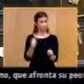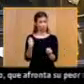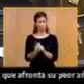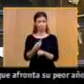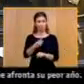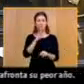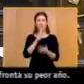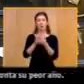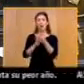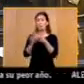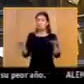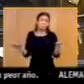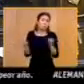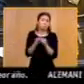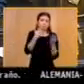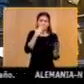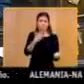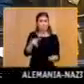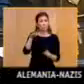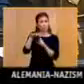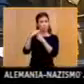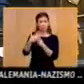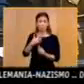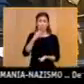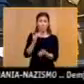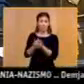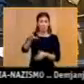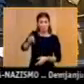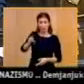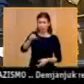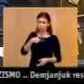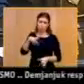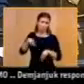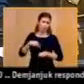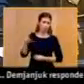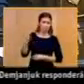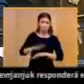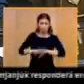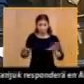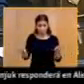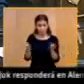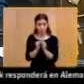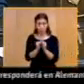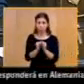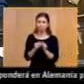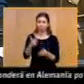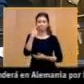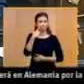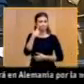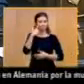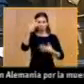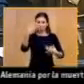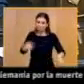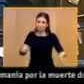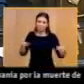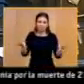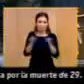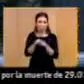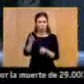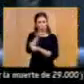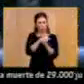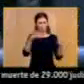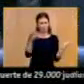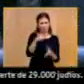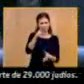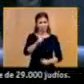reduce el debate diciendo que no consentirá que se abarate el despido. Es una concesión más a la simplificación de la gravedad del problema